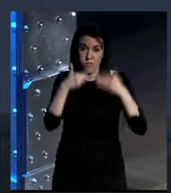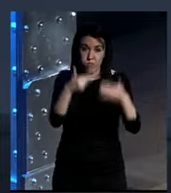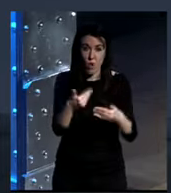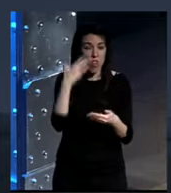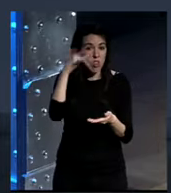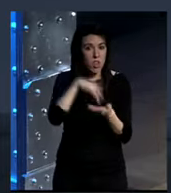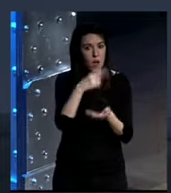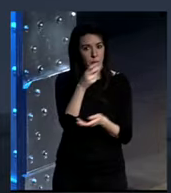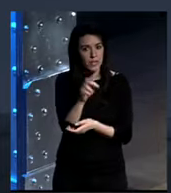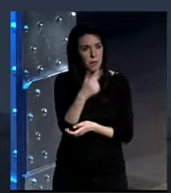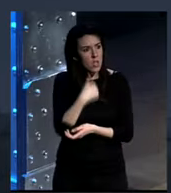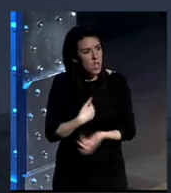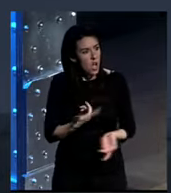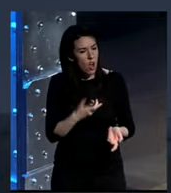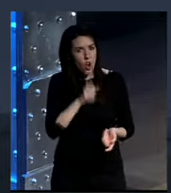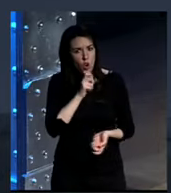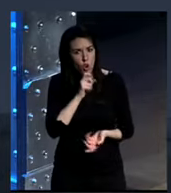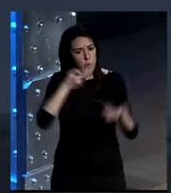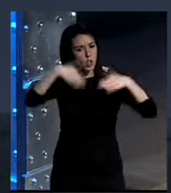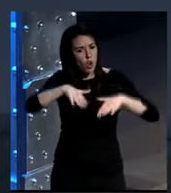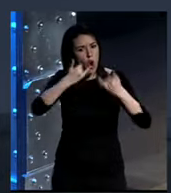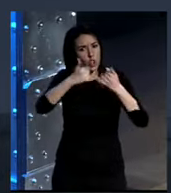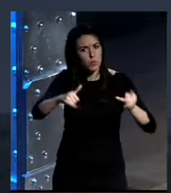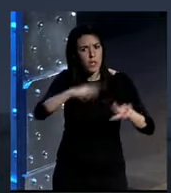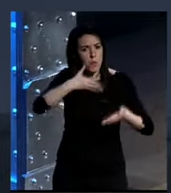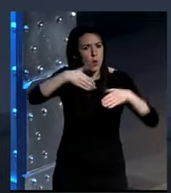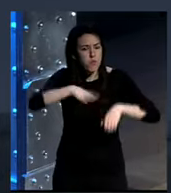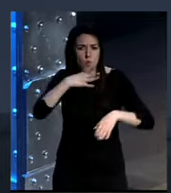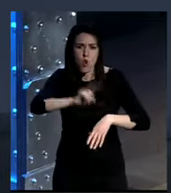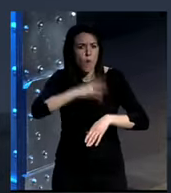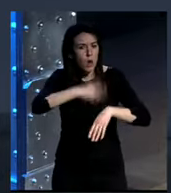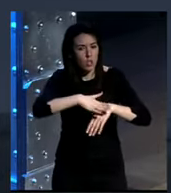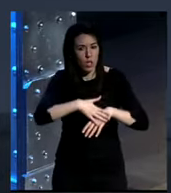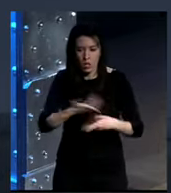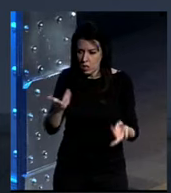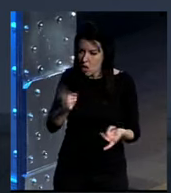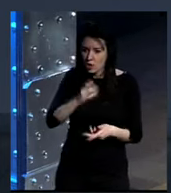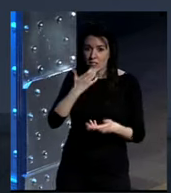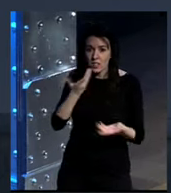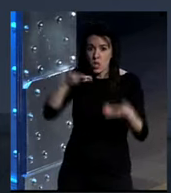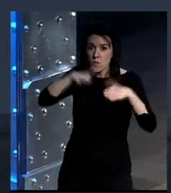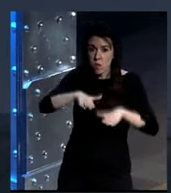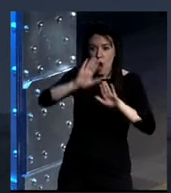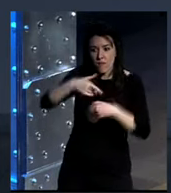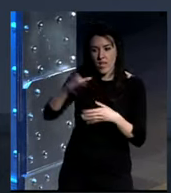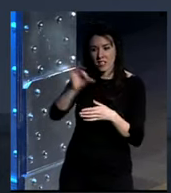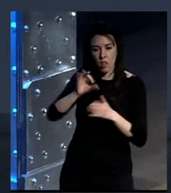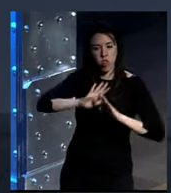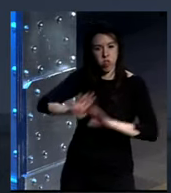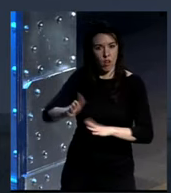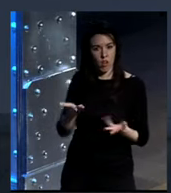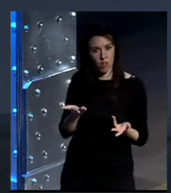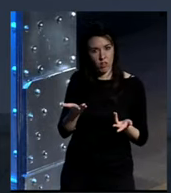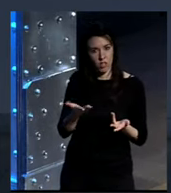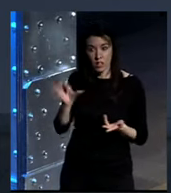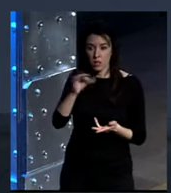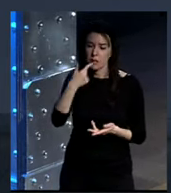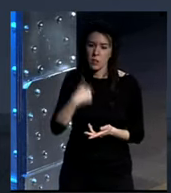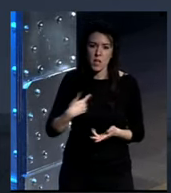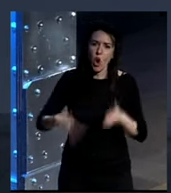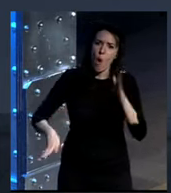Alguien me decía, Manolo, ¿cómo no suspendemos este acto? Digo, pues si suspendemos este acto, suspendemos a Sebastián. Y Sebastián me dijo claramente, para